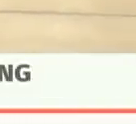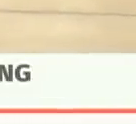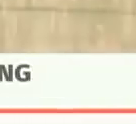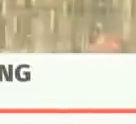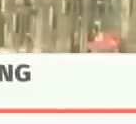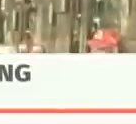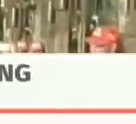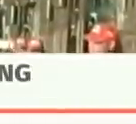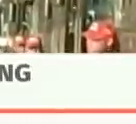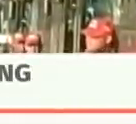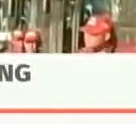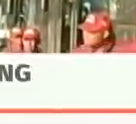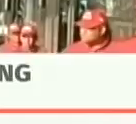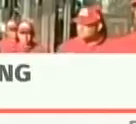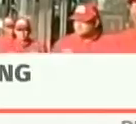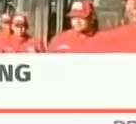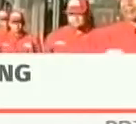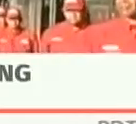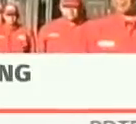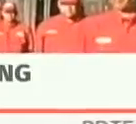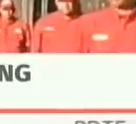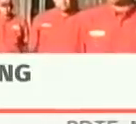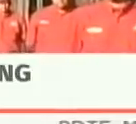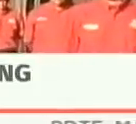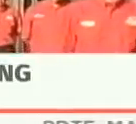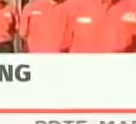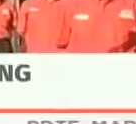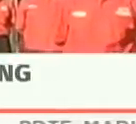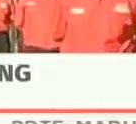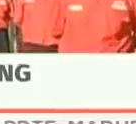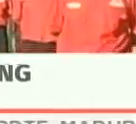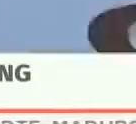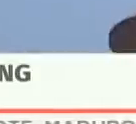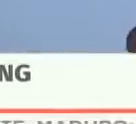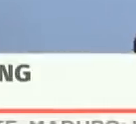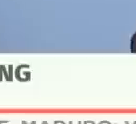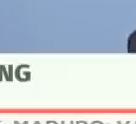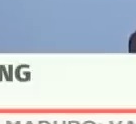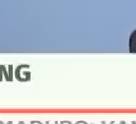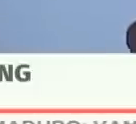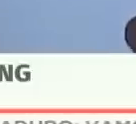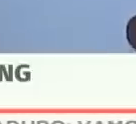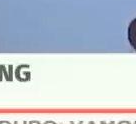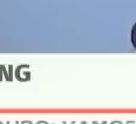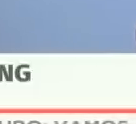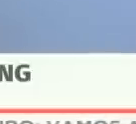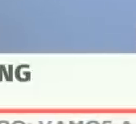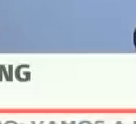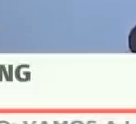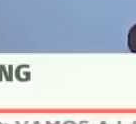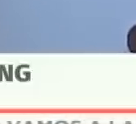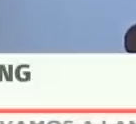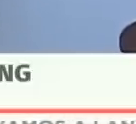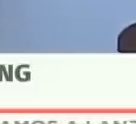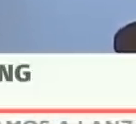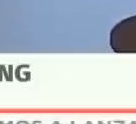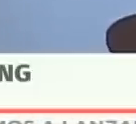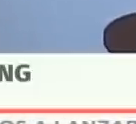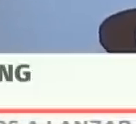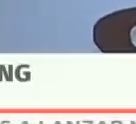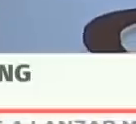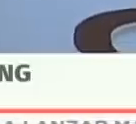repuestos en el territorio nacional, con todo un sistema que hemos ido desarrollando en la planta que nos asegure la preparación